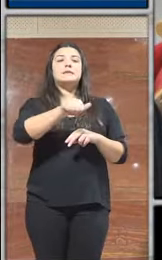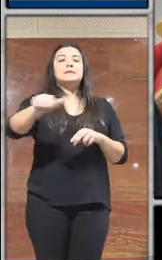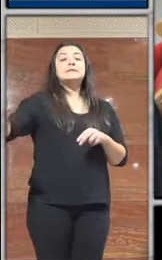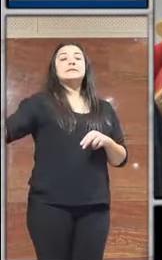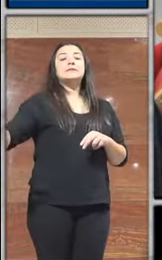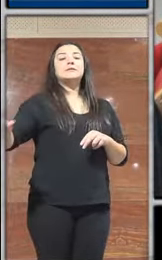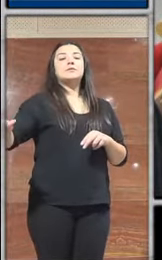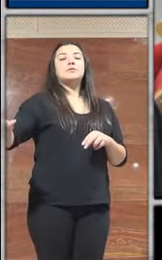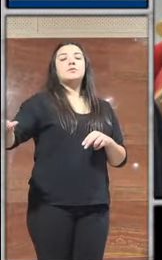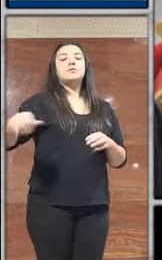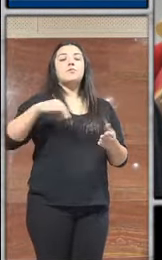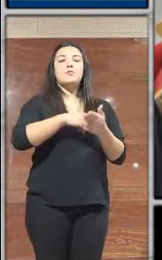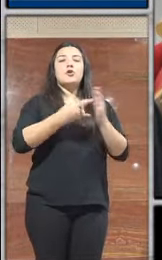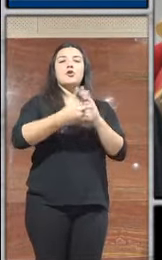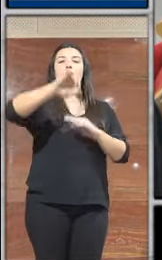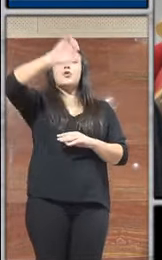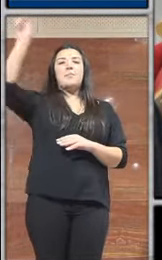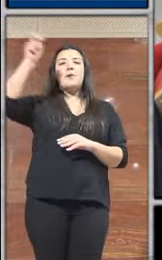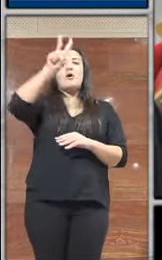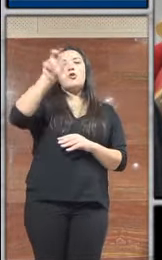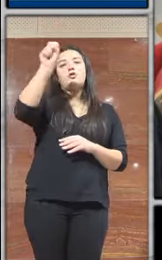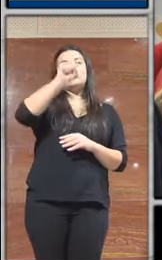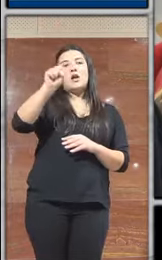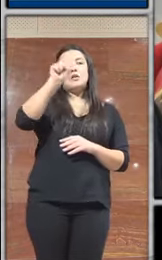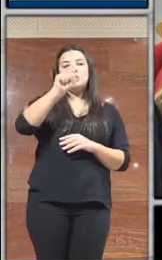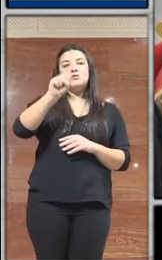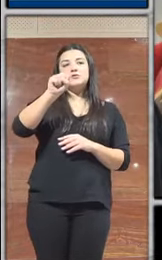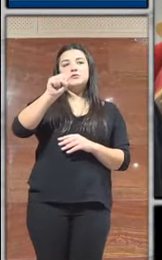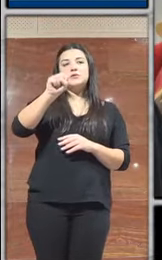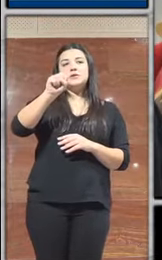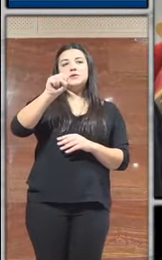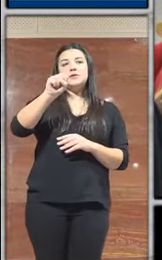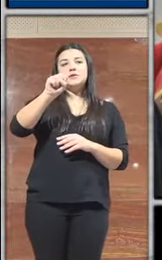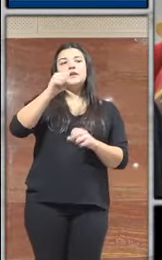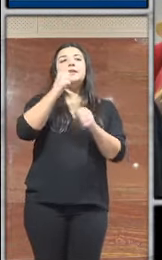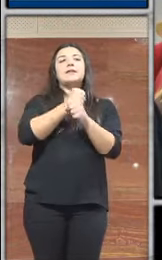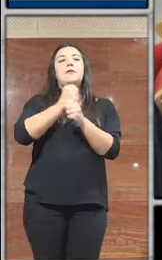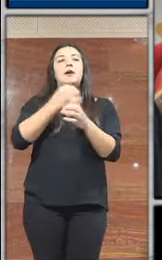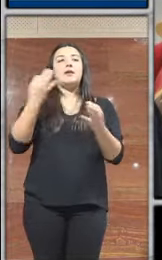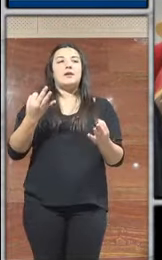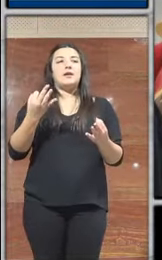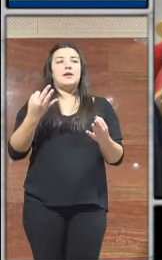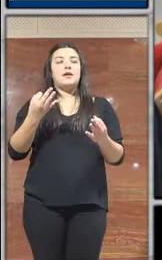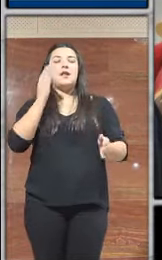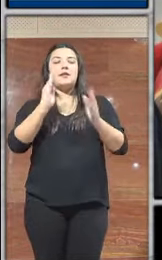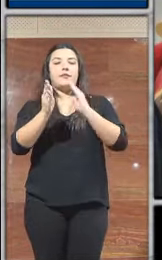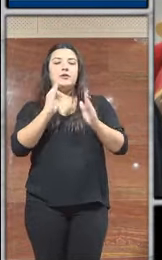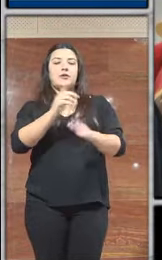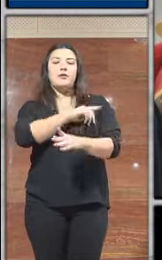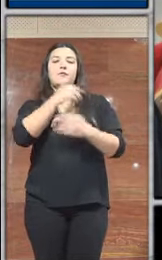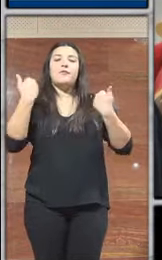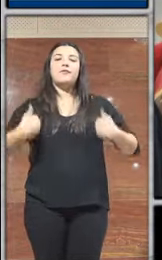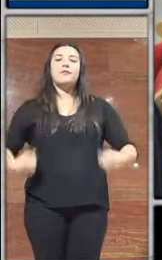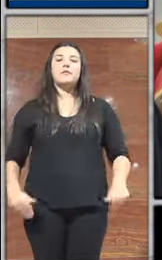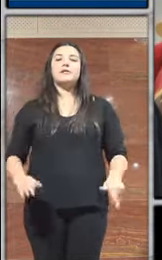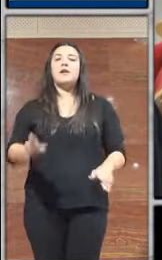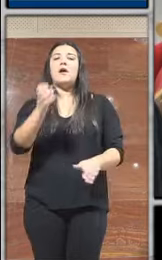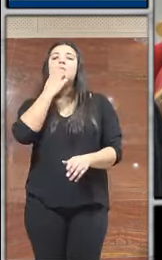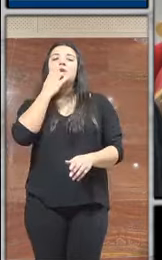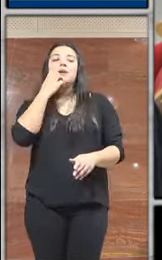europeo a dos años donde una de las líneas que se va a trabajar precisamente es la rehabilitación física a través de dispositivos como cámaras web como